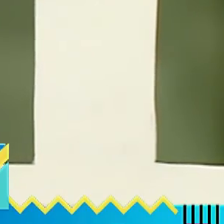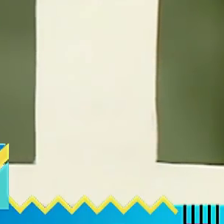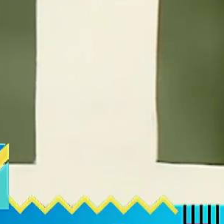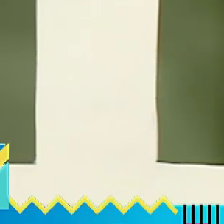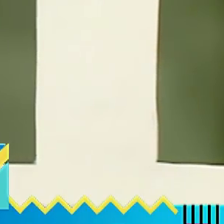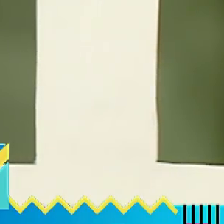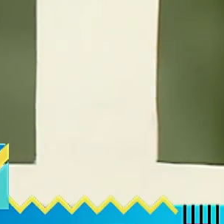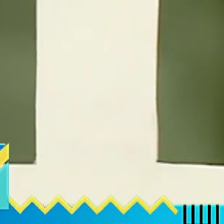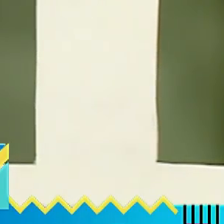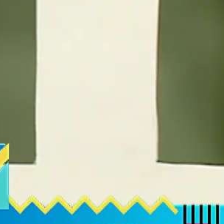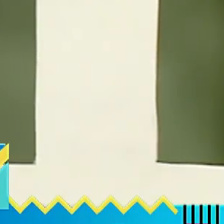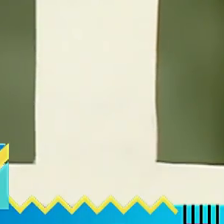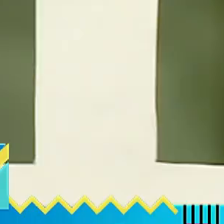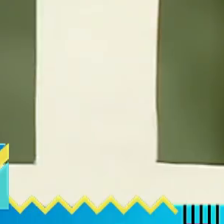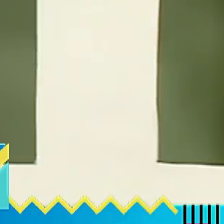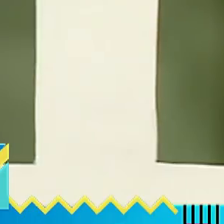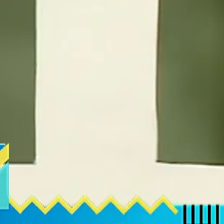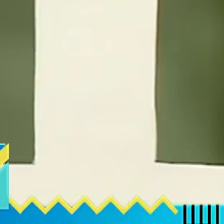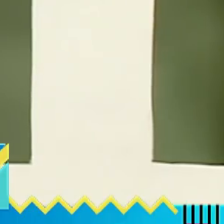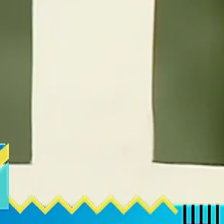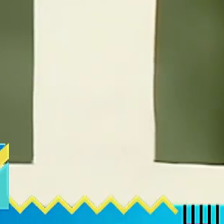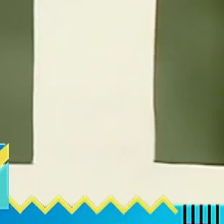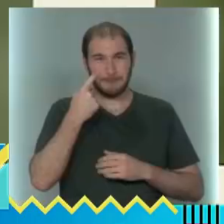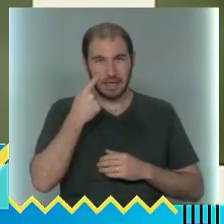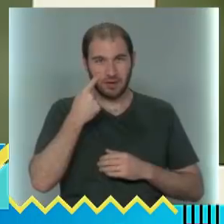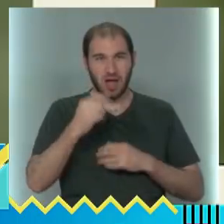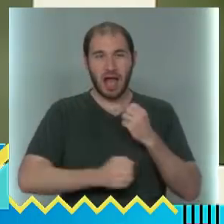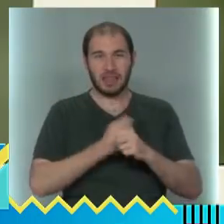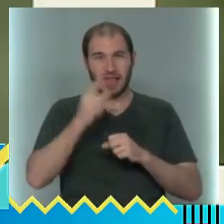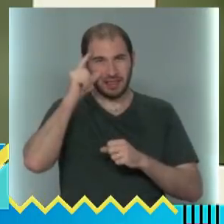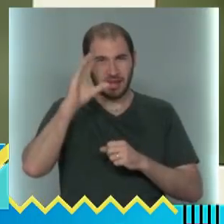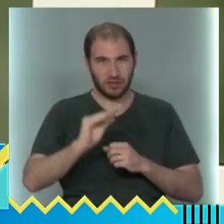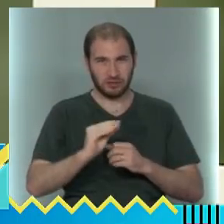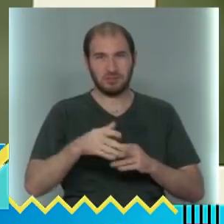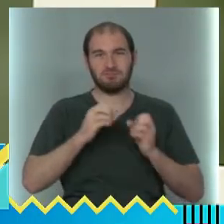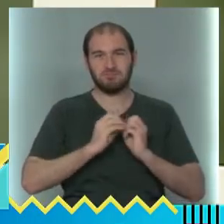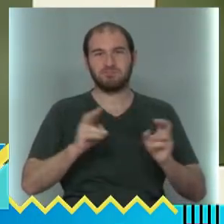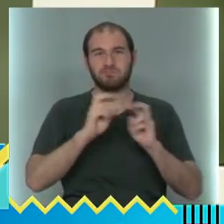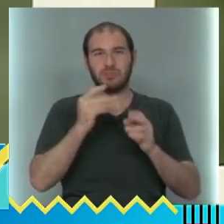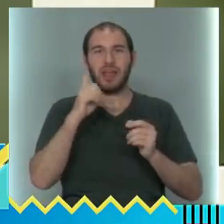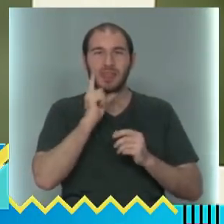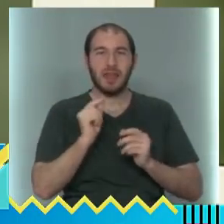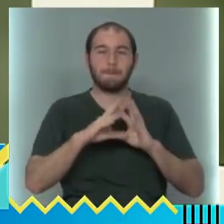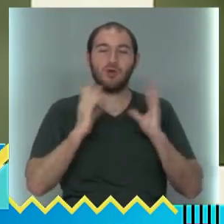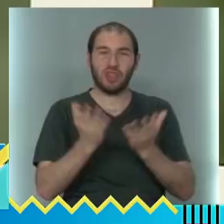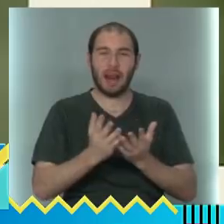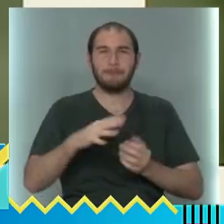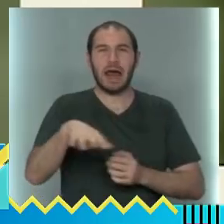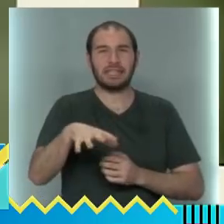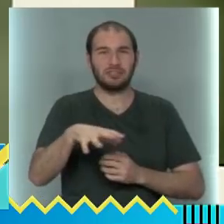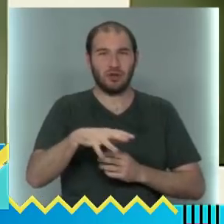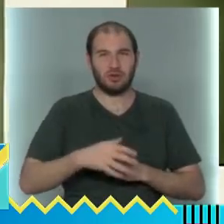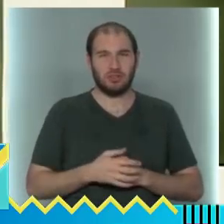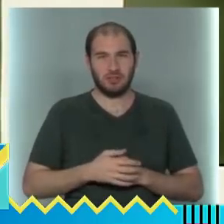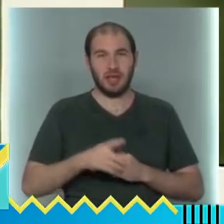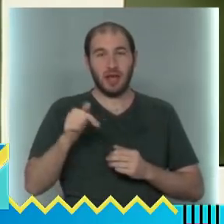www.universidad.com.ar. Allí ingresás y está el canal Señal U. Estamos en vivo, vamos a estar hasta las 20 y hoy vamos a hablar del Día Mundial del